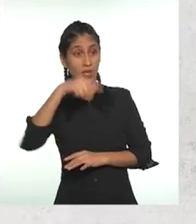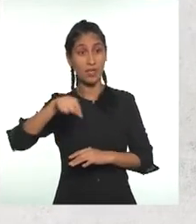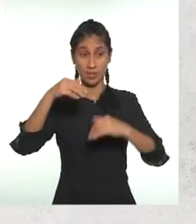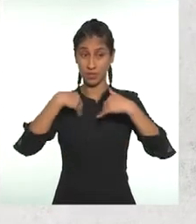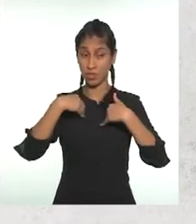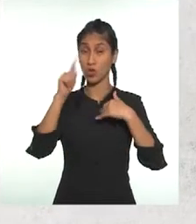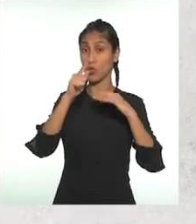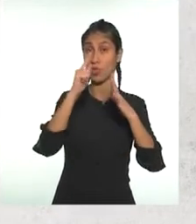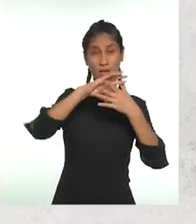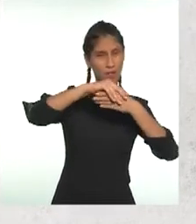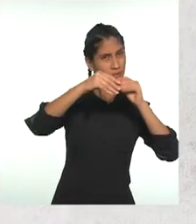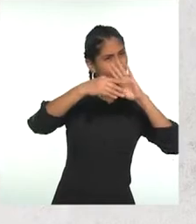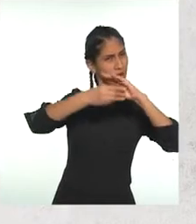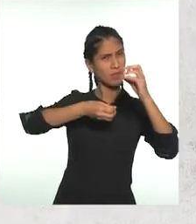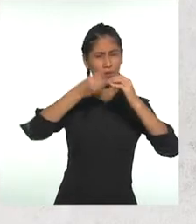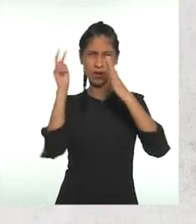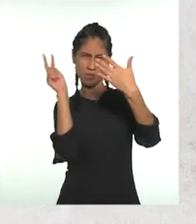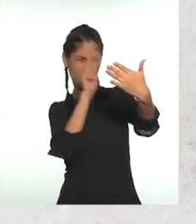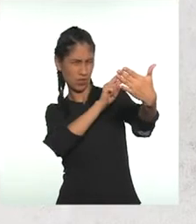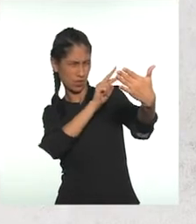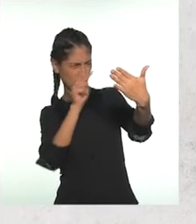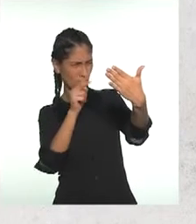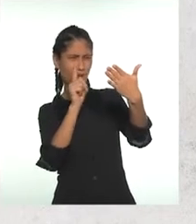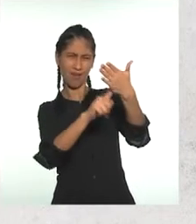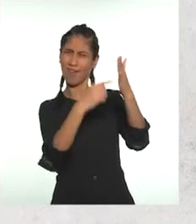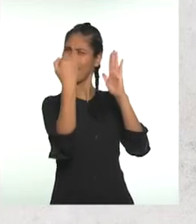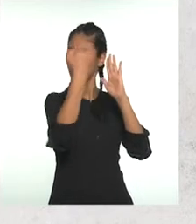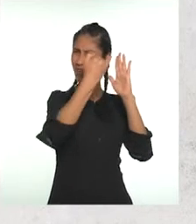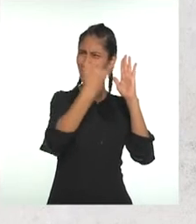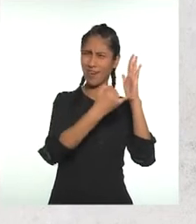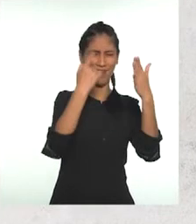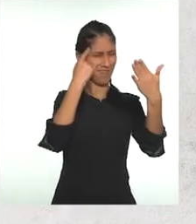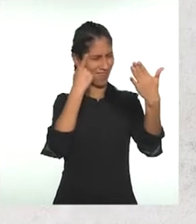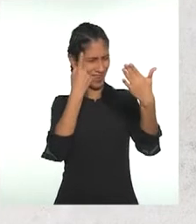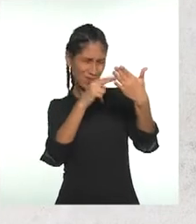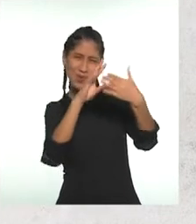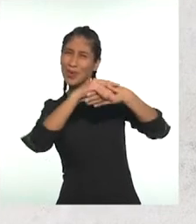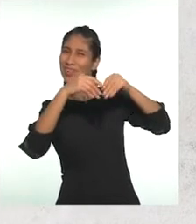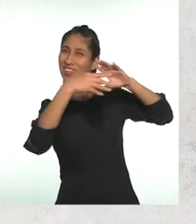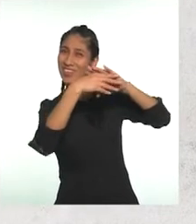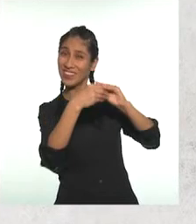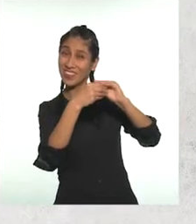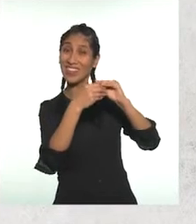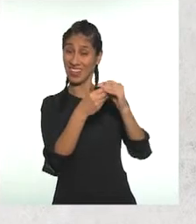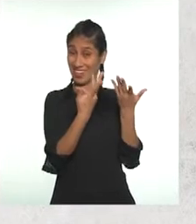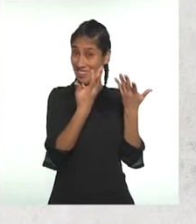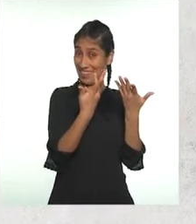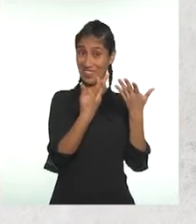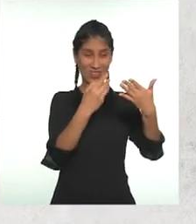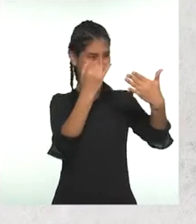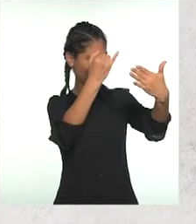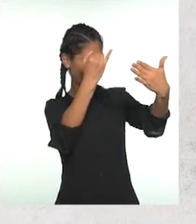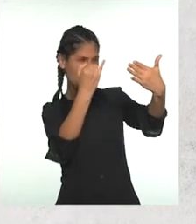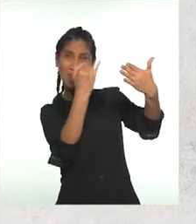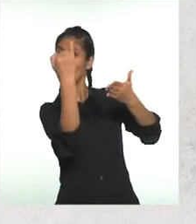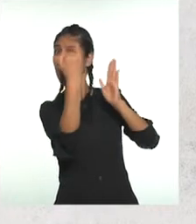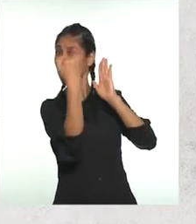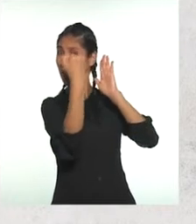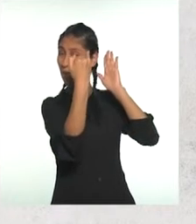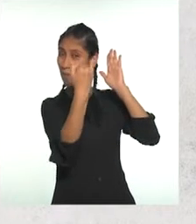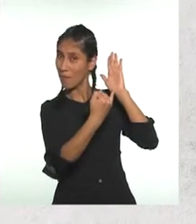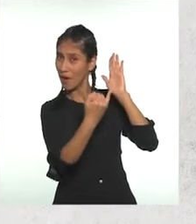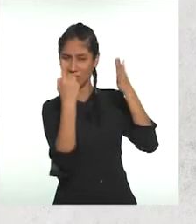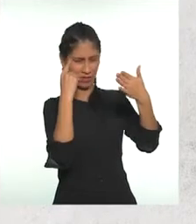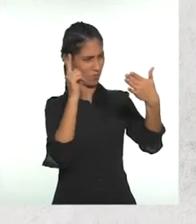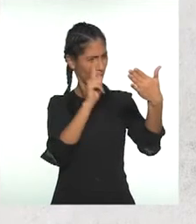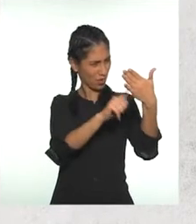visual. Nos cuentan una historia con personajes y situaciones. Muchas veces reconocemos que pertenecen a